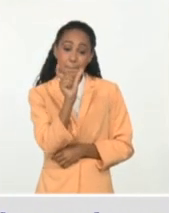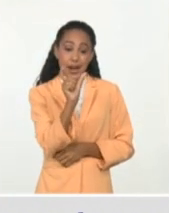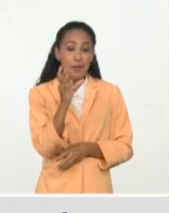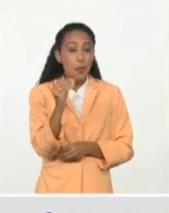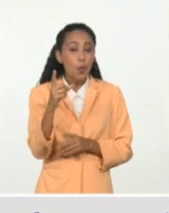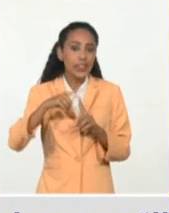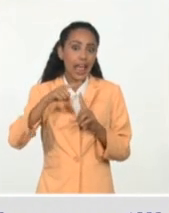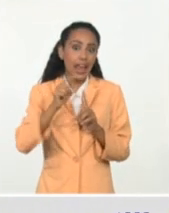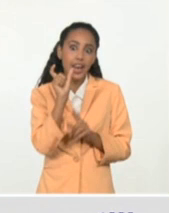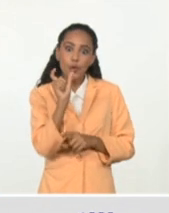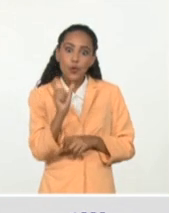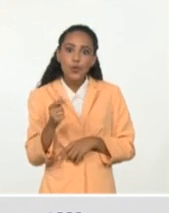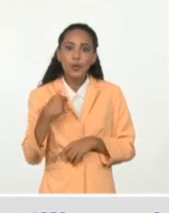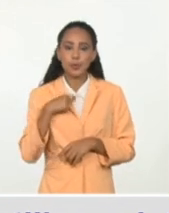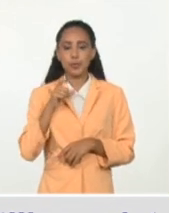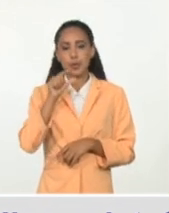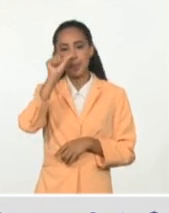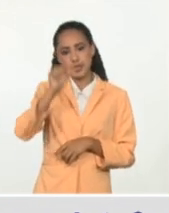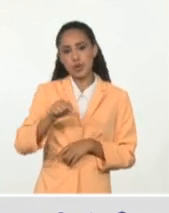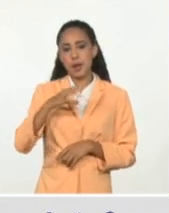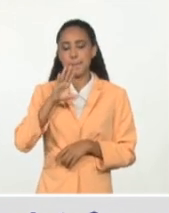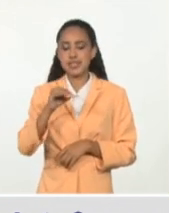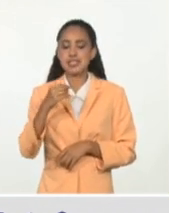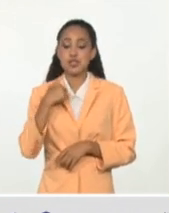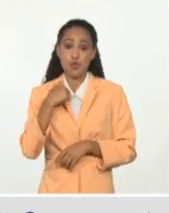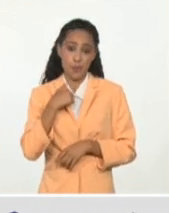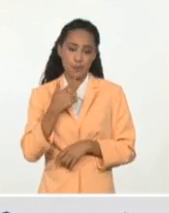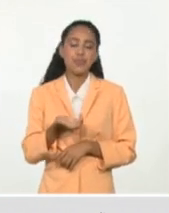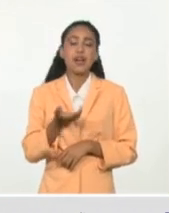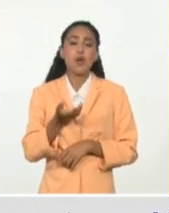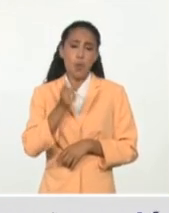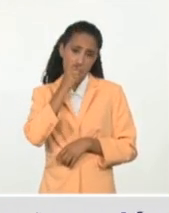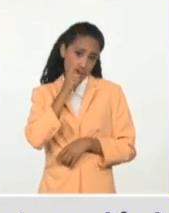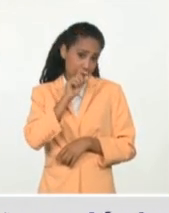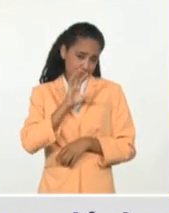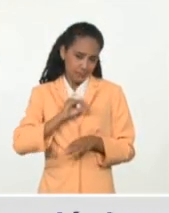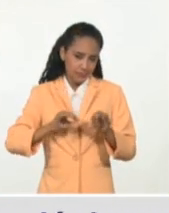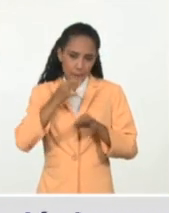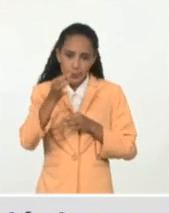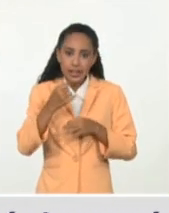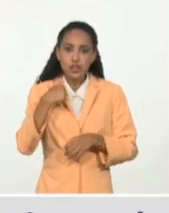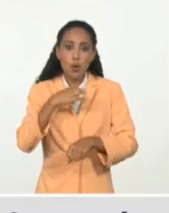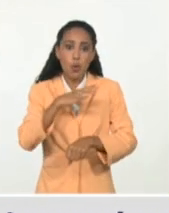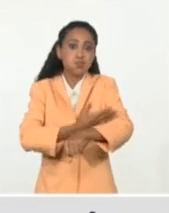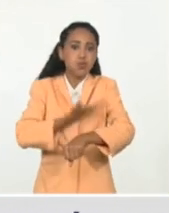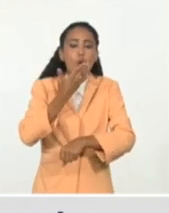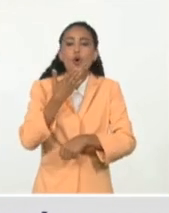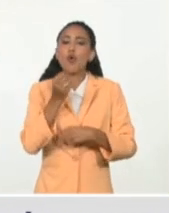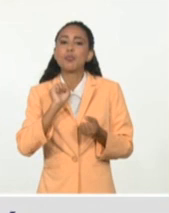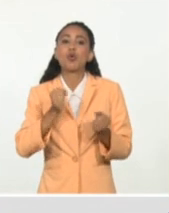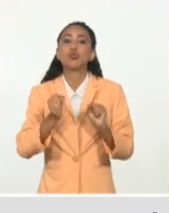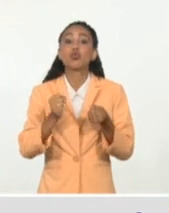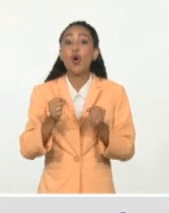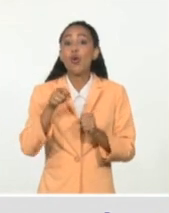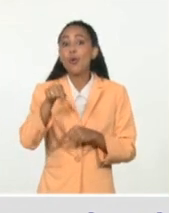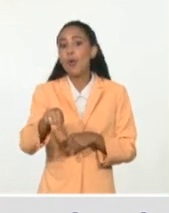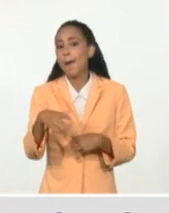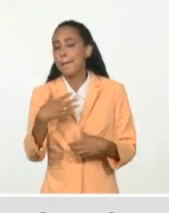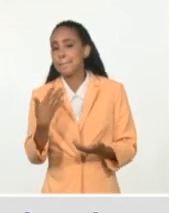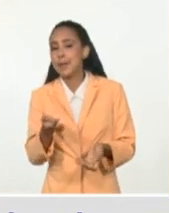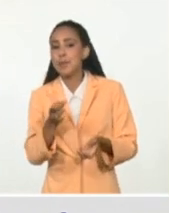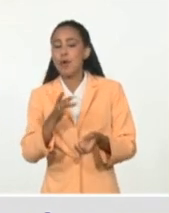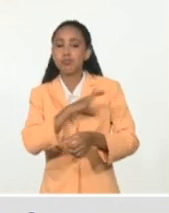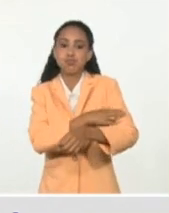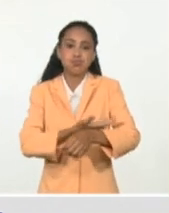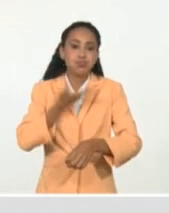Yo soy hipertenso, por ejemplo, Manuel me dice, ¿cómo manejar la hipertensión en el ensayo clínico? Pasé